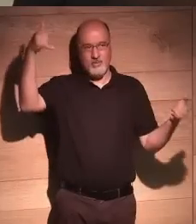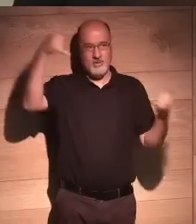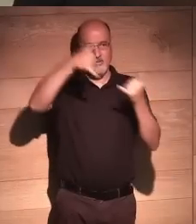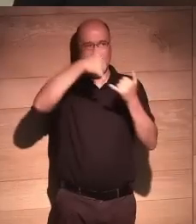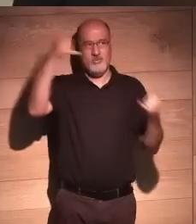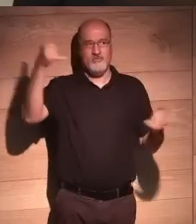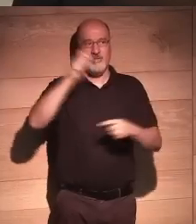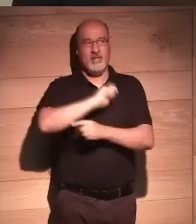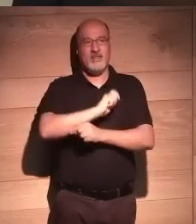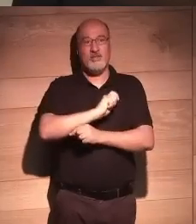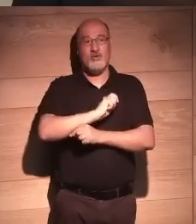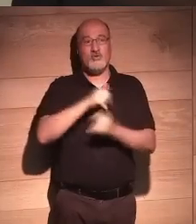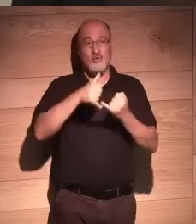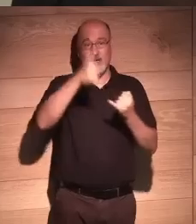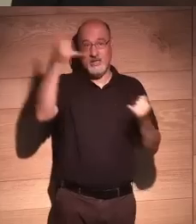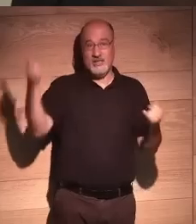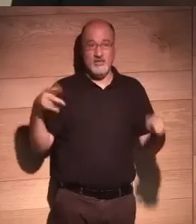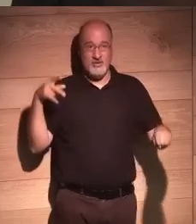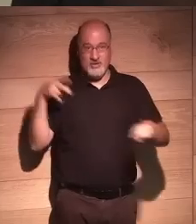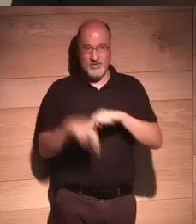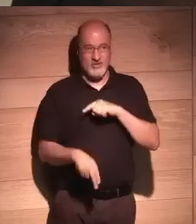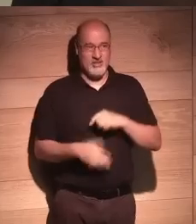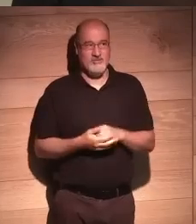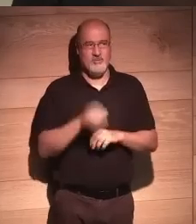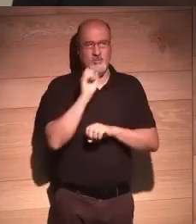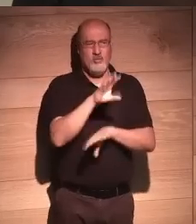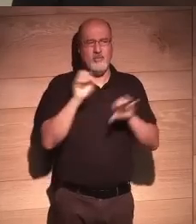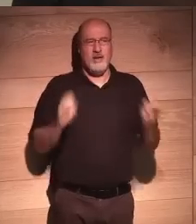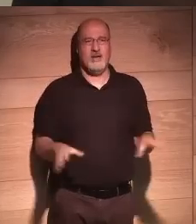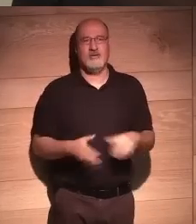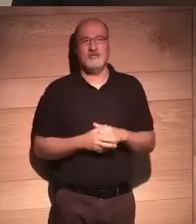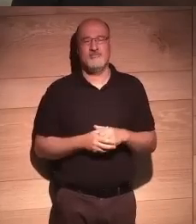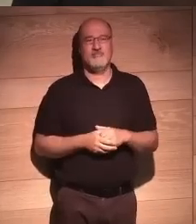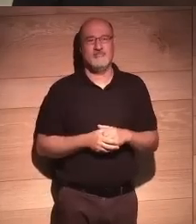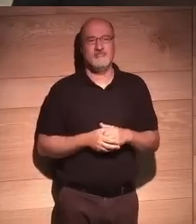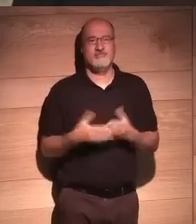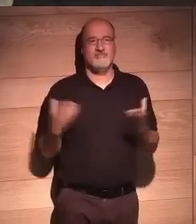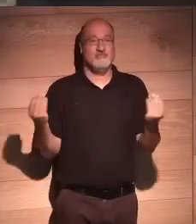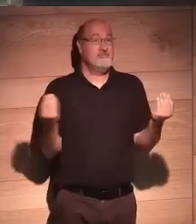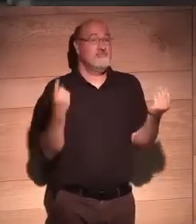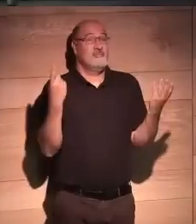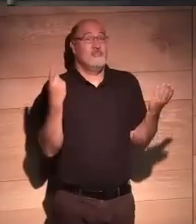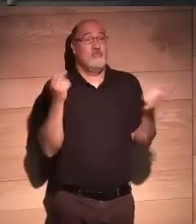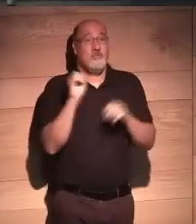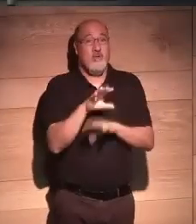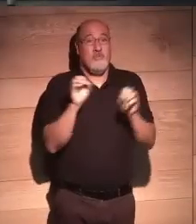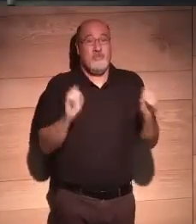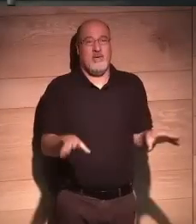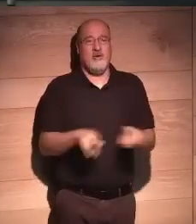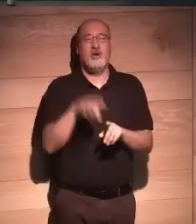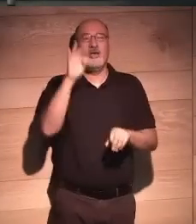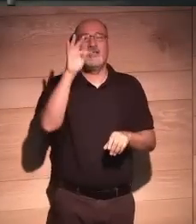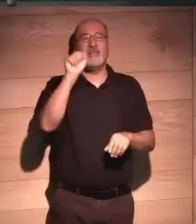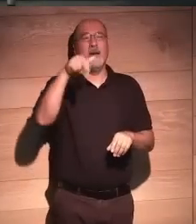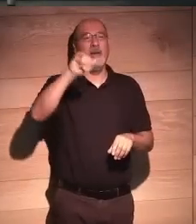para su truco. ¿El truco? Y la de... ¿Y quién era el mago? ¿Quién era el mago? Un mago. No hay tantos en Seis España. magos. No era Tamari. ¿No era Desde ahí